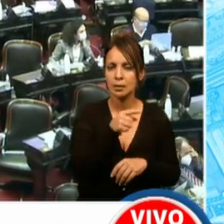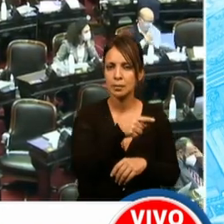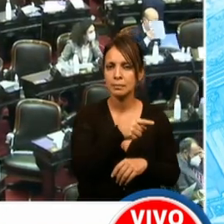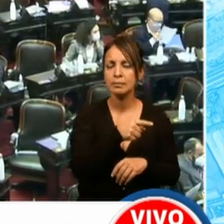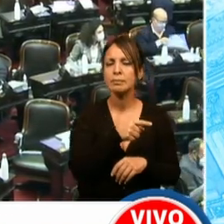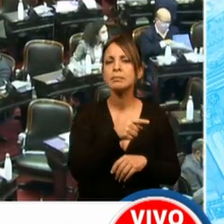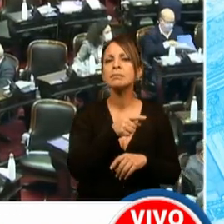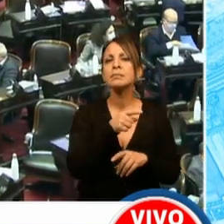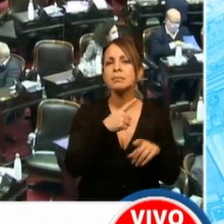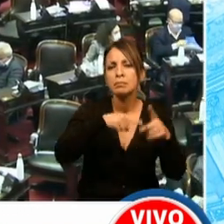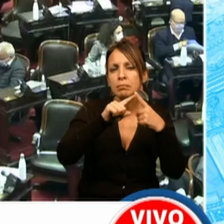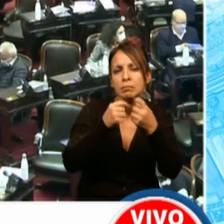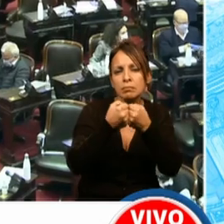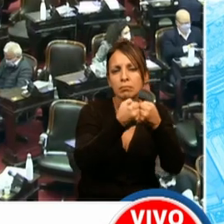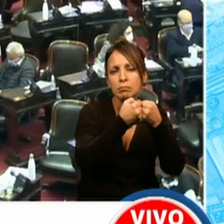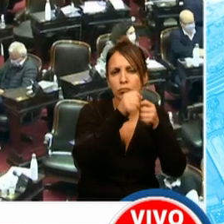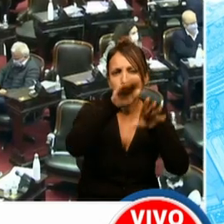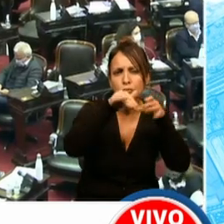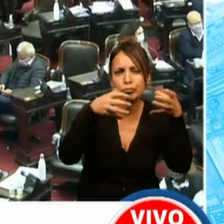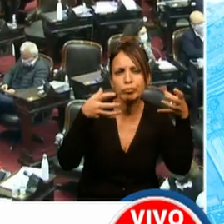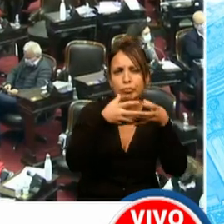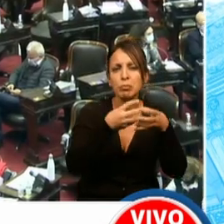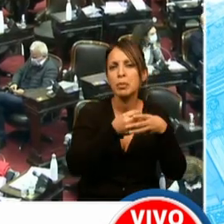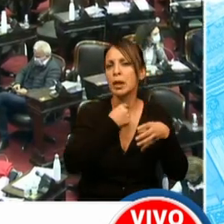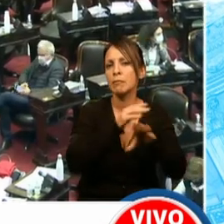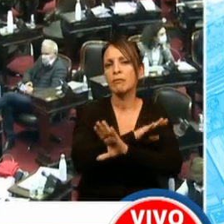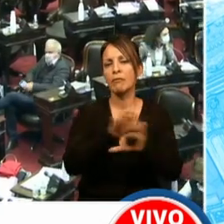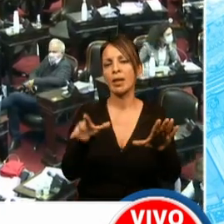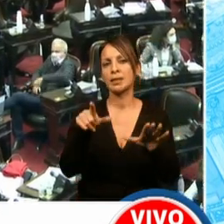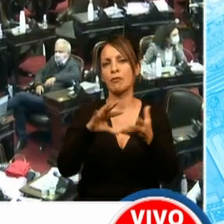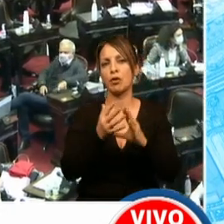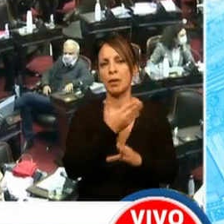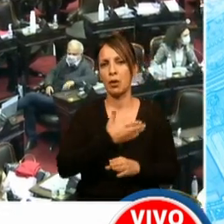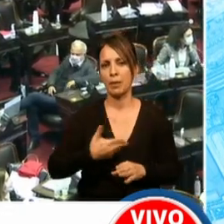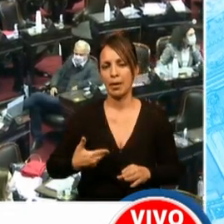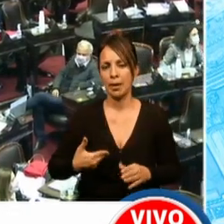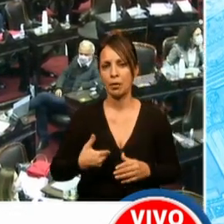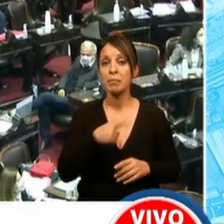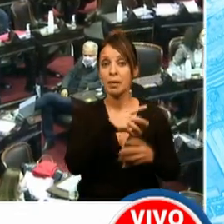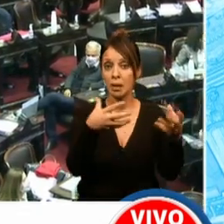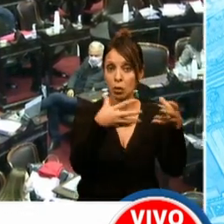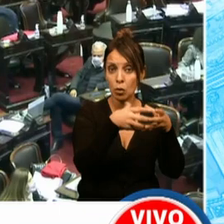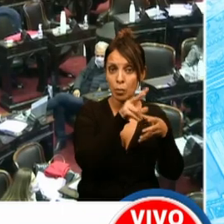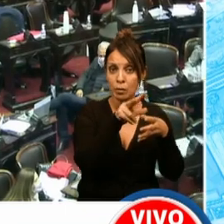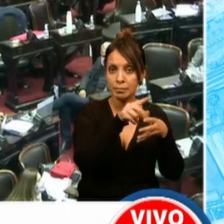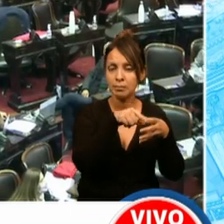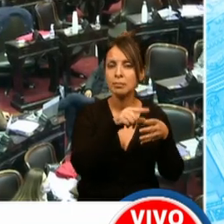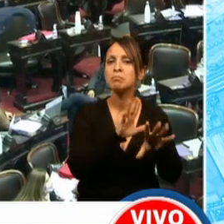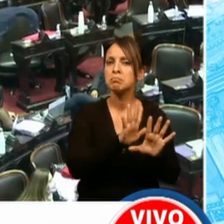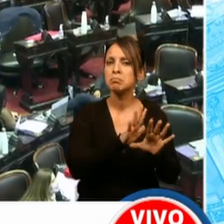se convocaron para ponerle fin a ese gobierno el hicimos esto tuvo suerte dispar